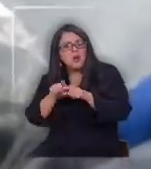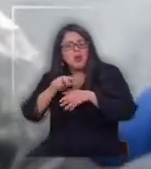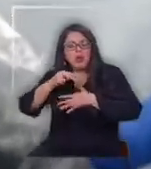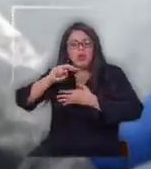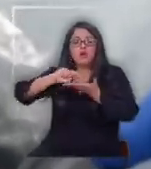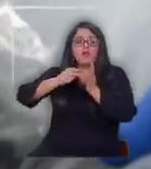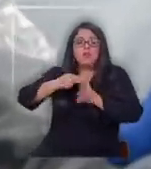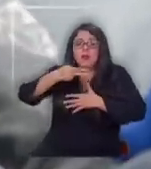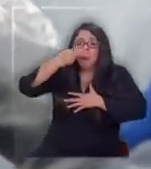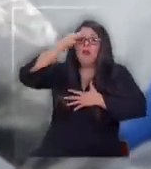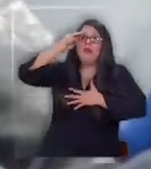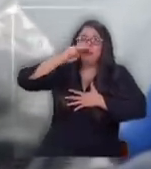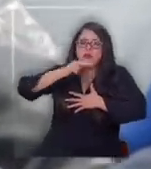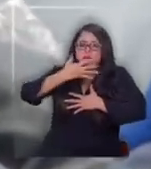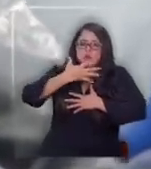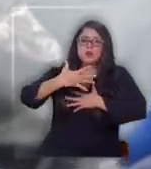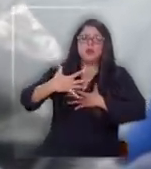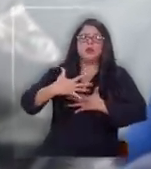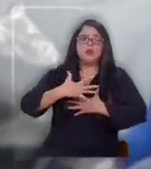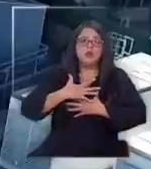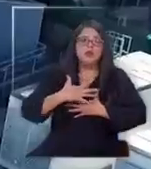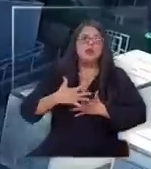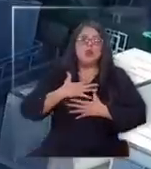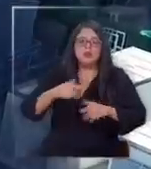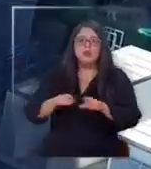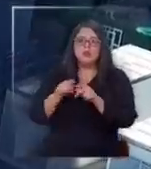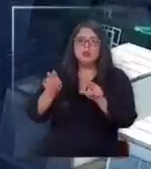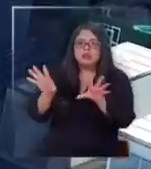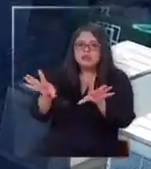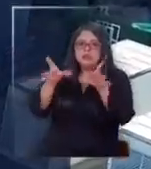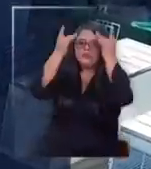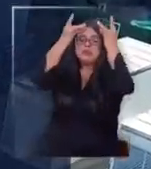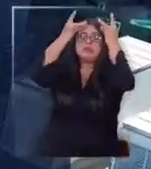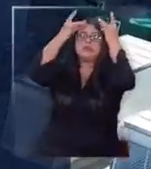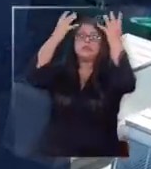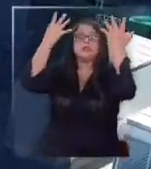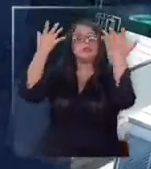respirar y ahí ya se hizo insostenible.